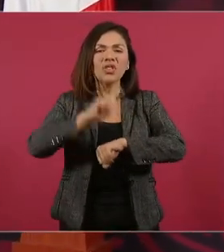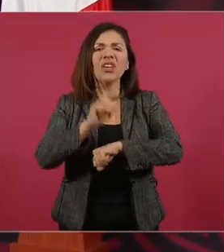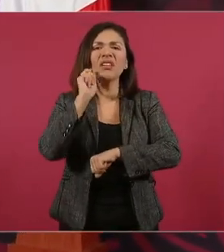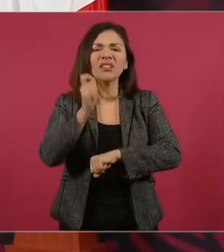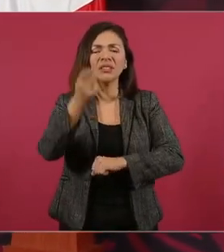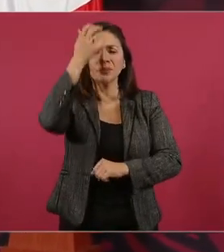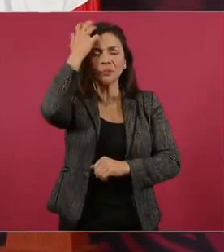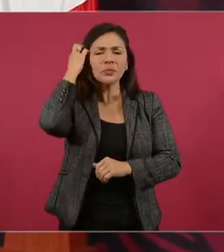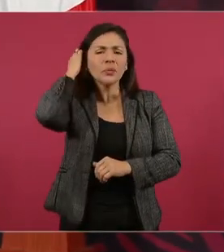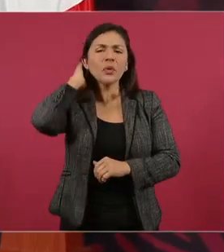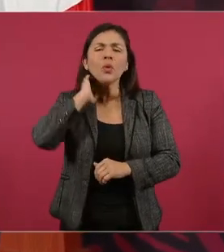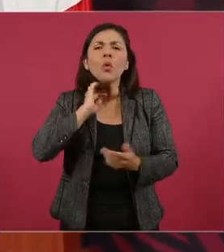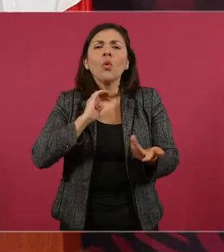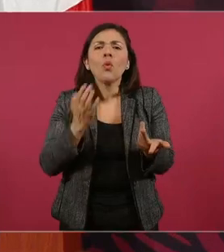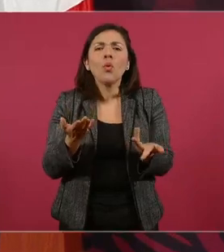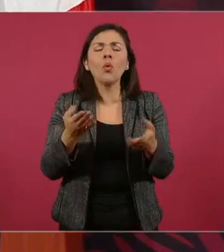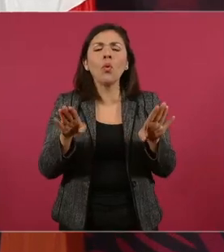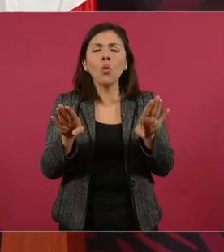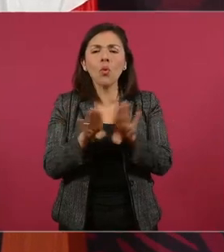está